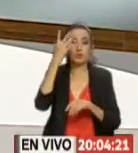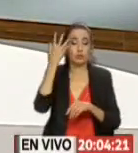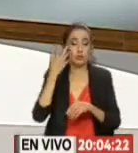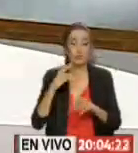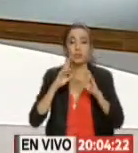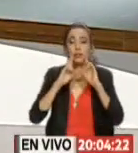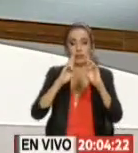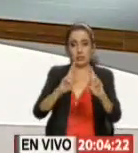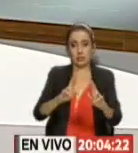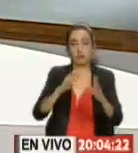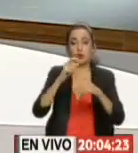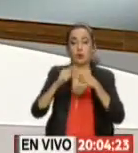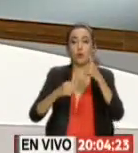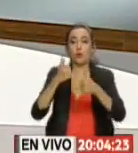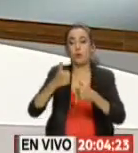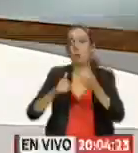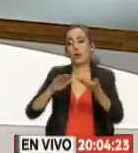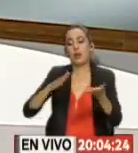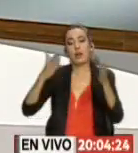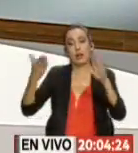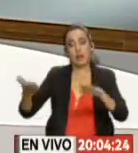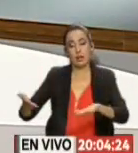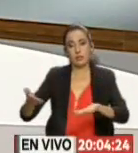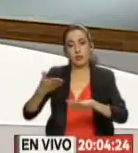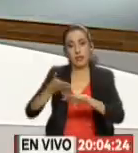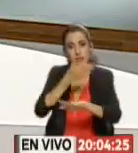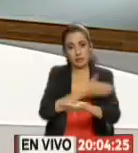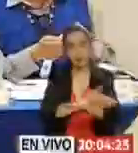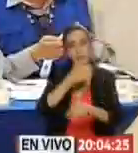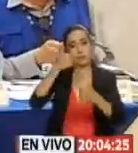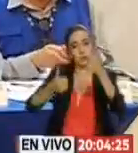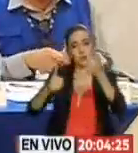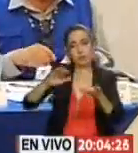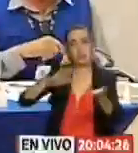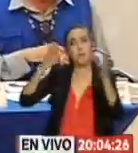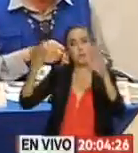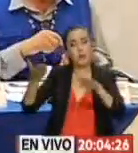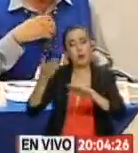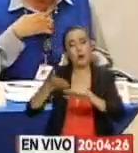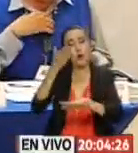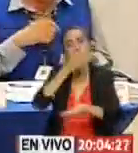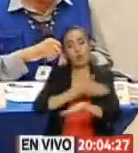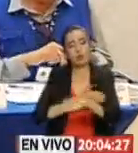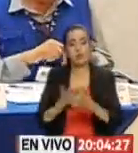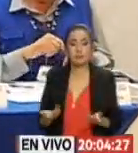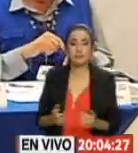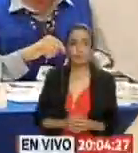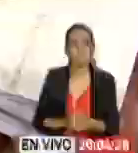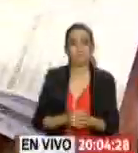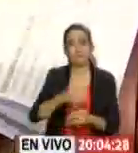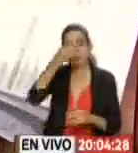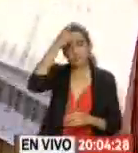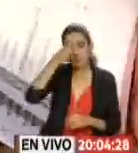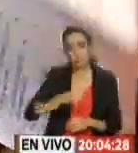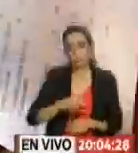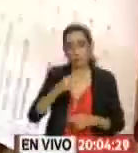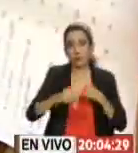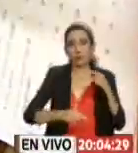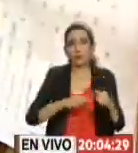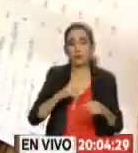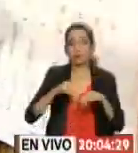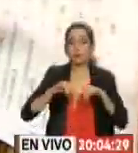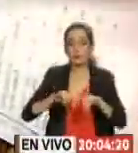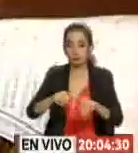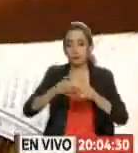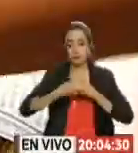el caso del candidato fallecido en la parroquia Progreso. Tras la resolución de la Junta Electoral del Guayas de dar paso